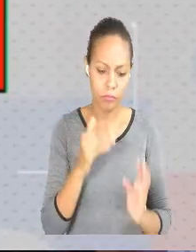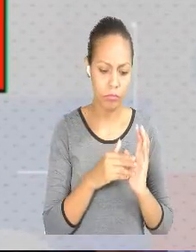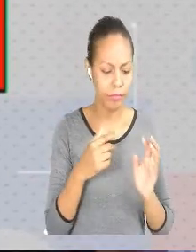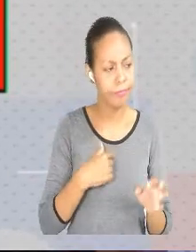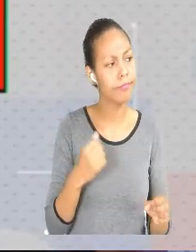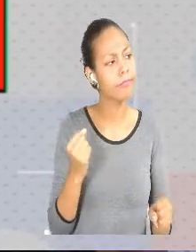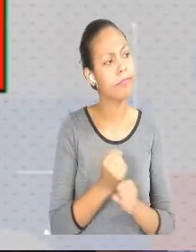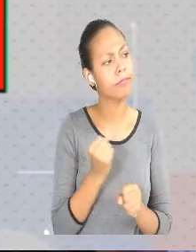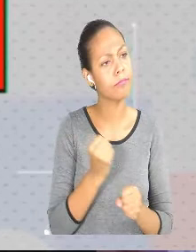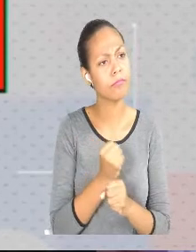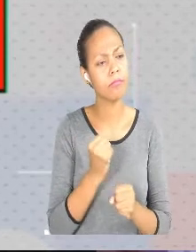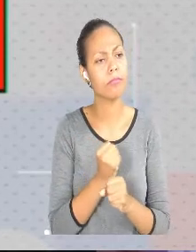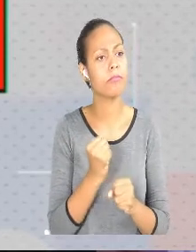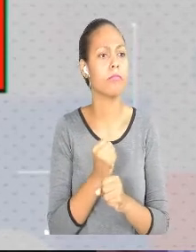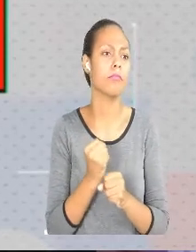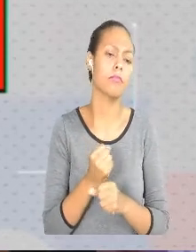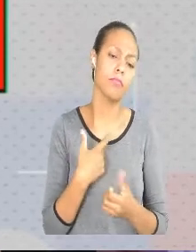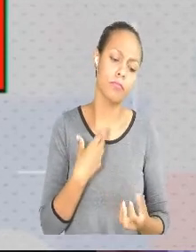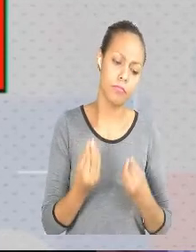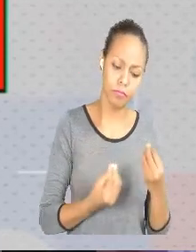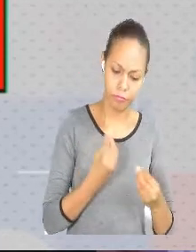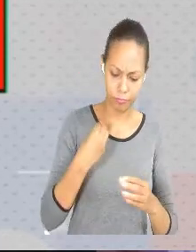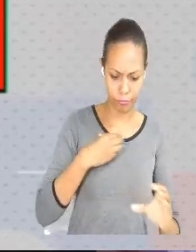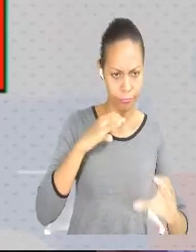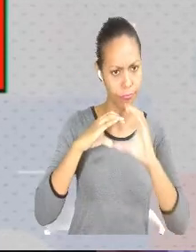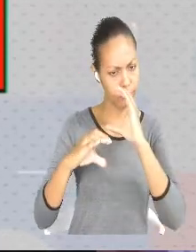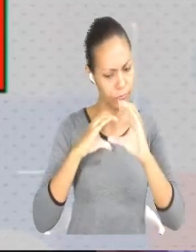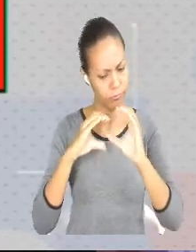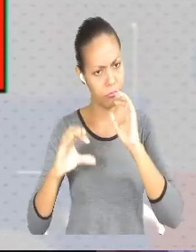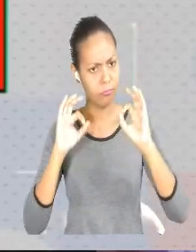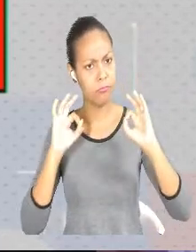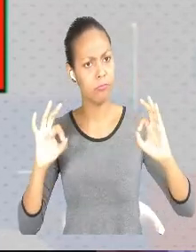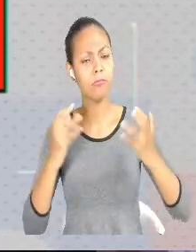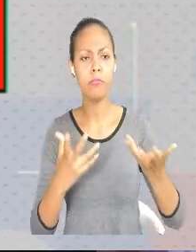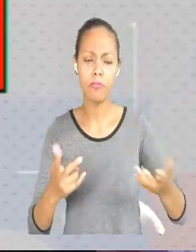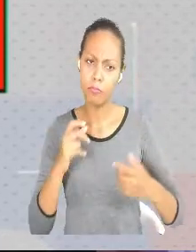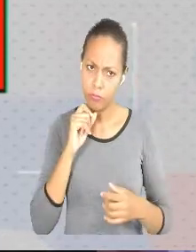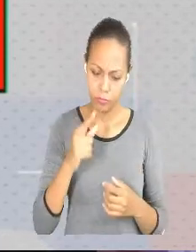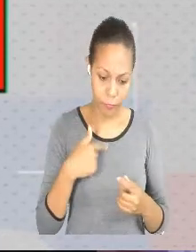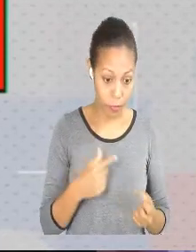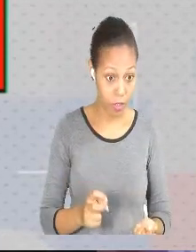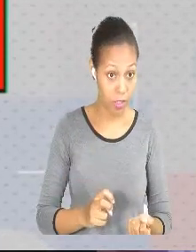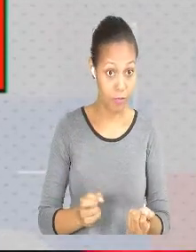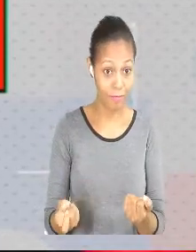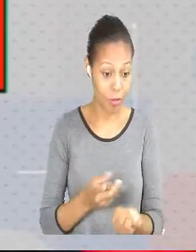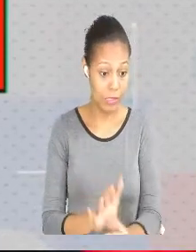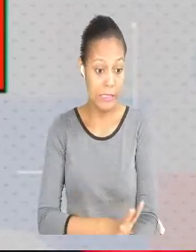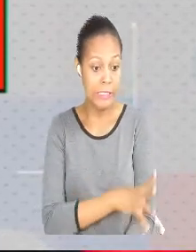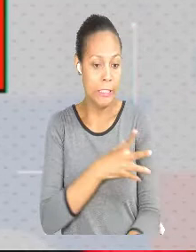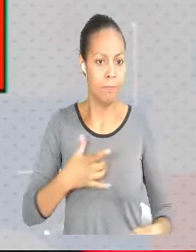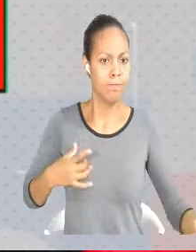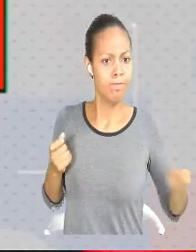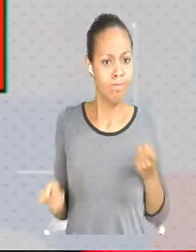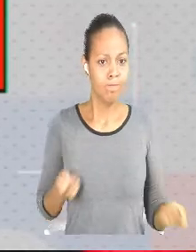llegar a tener una comunicación asertiva, y el control de las emociones es algo muy importante, ¿no? Por lo general,